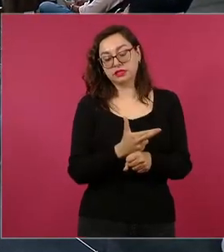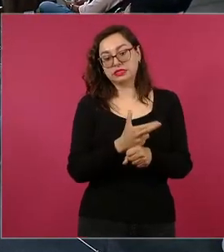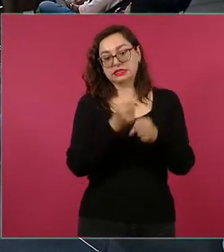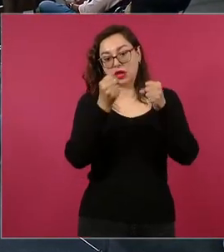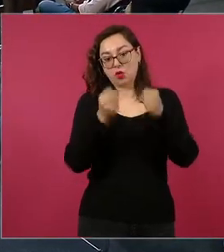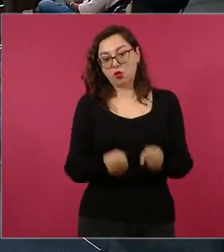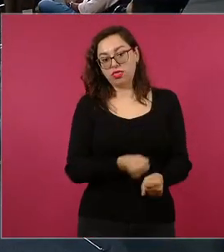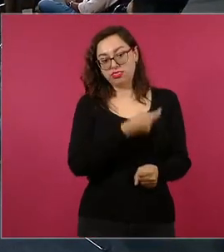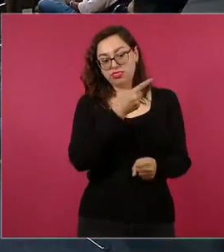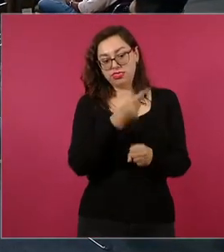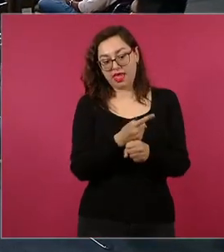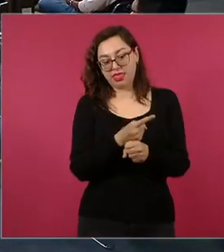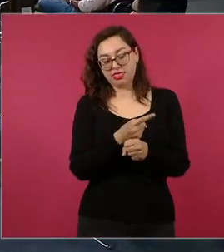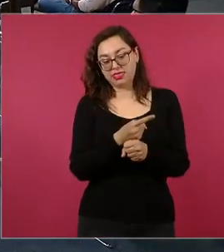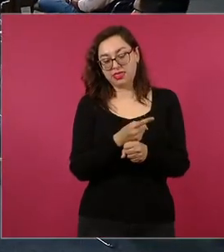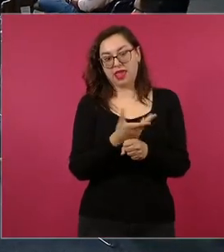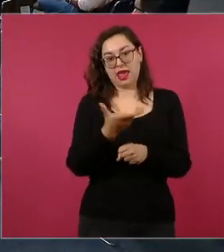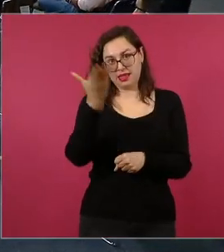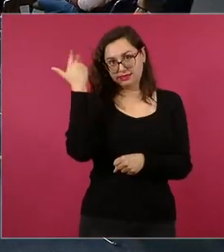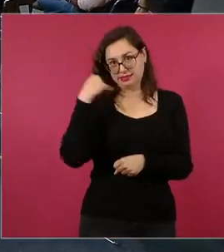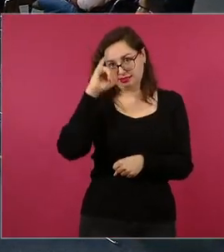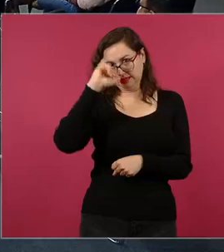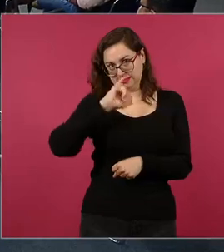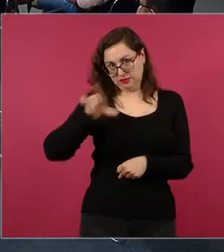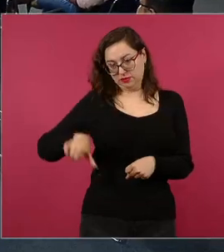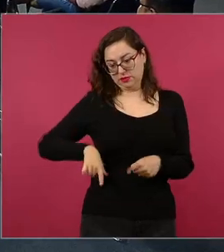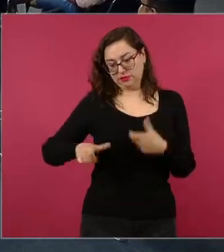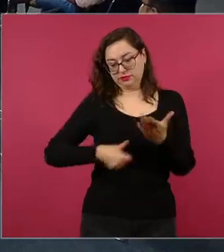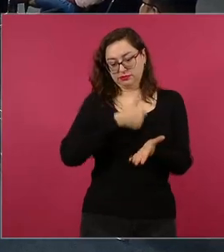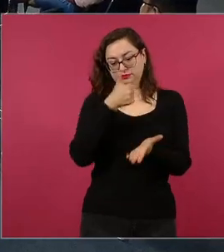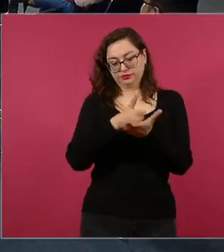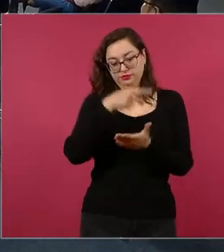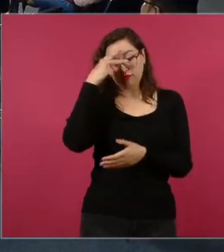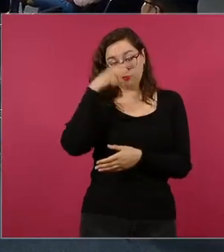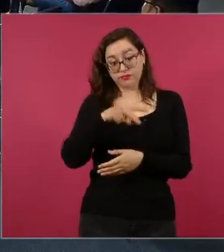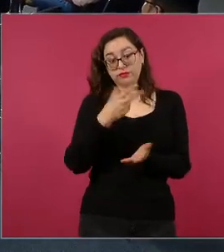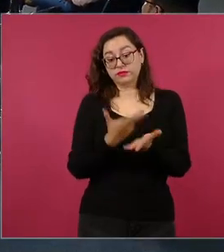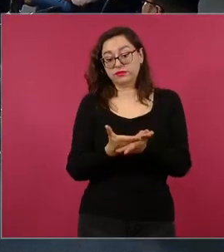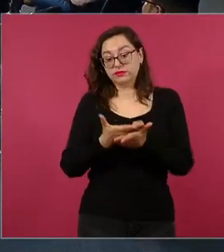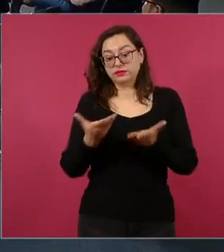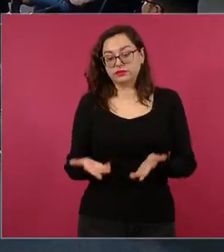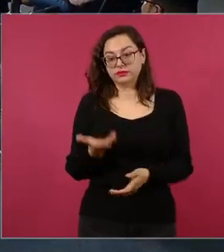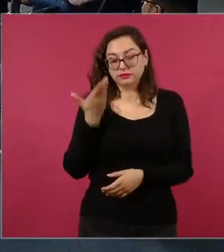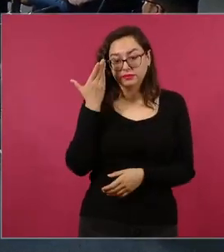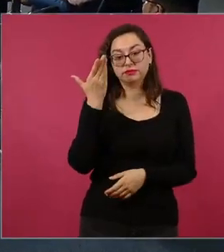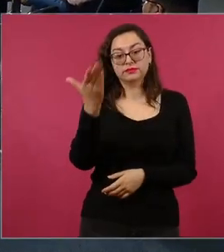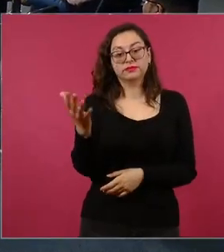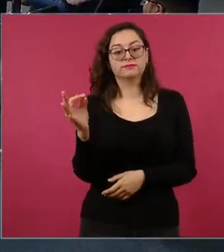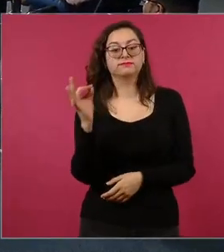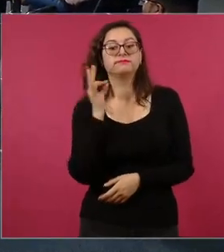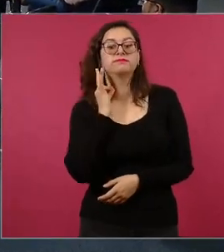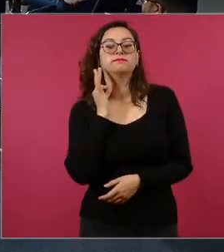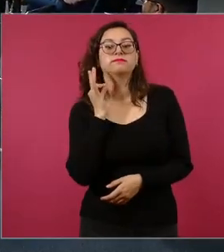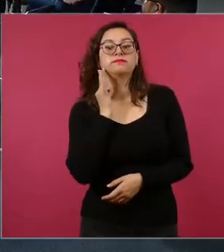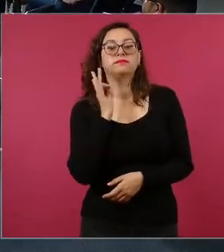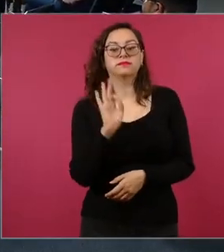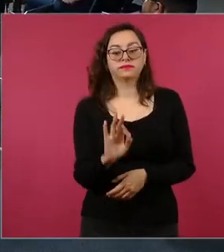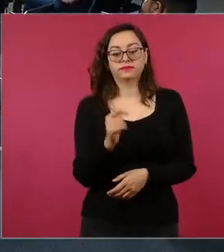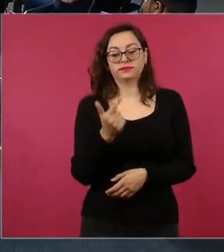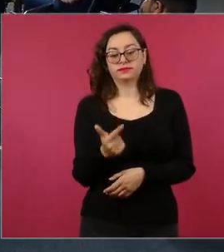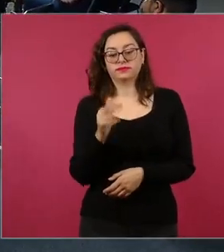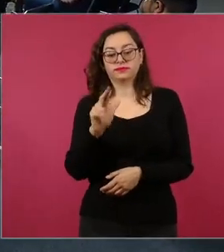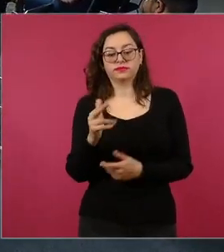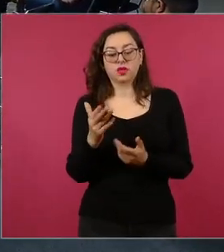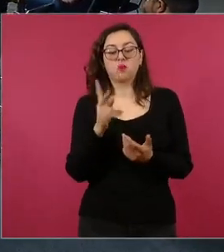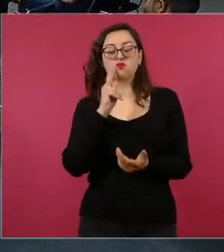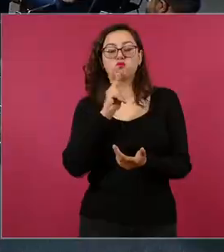México, pide una oportunidad en esos mismos medios ante la Fiscalía General de la República para que él presente, según él,